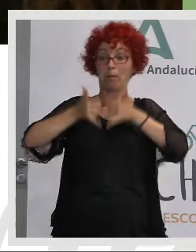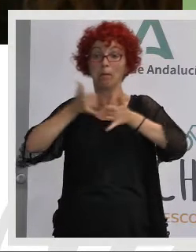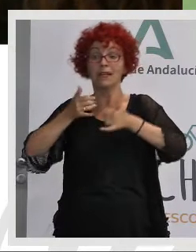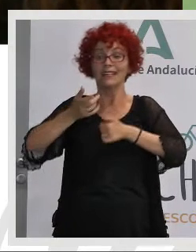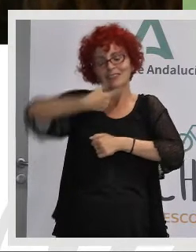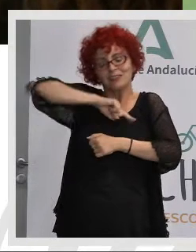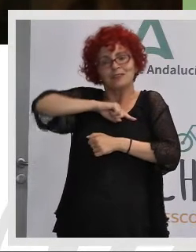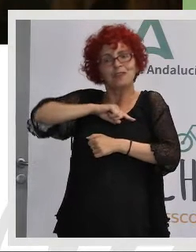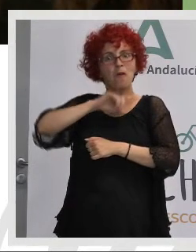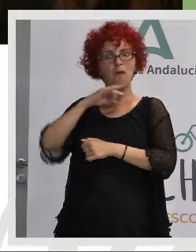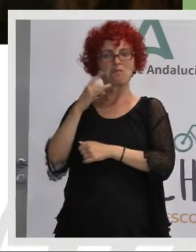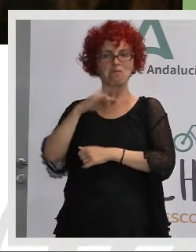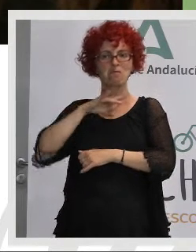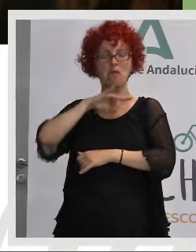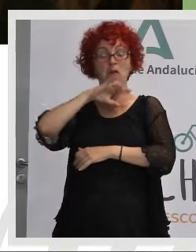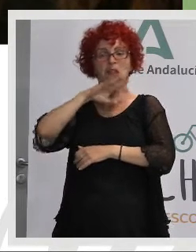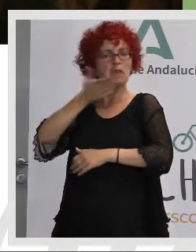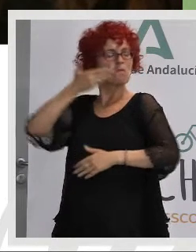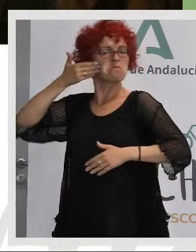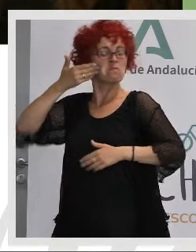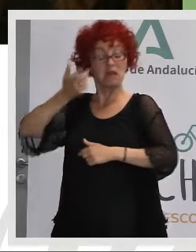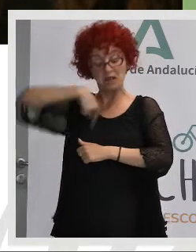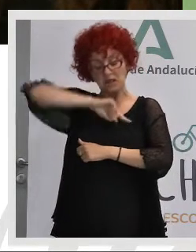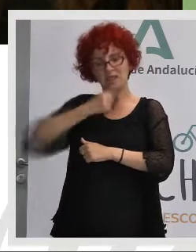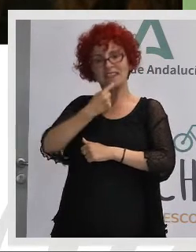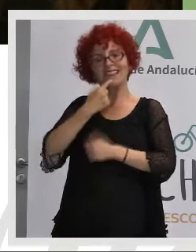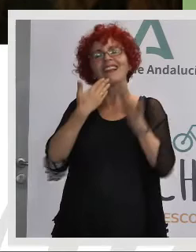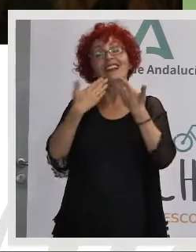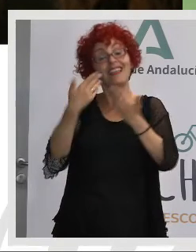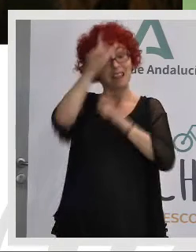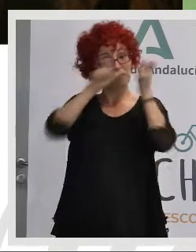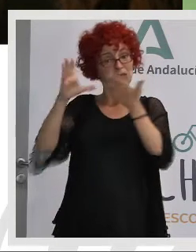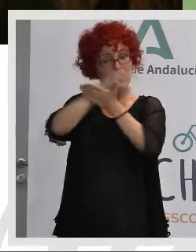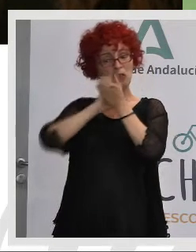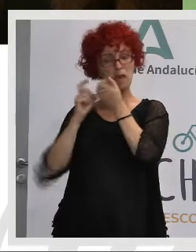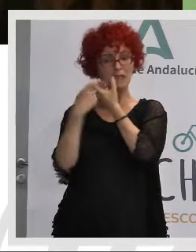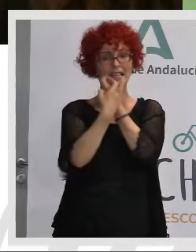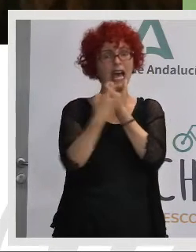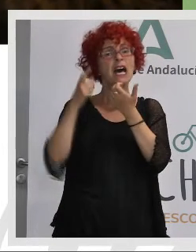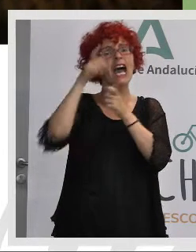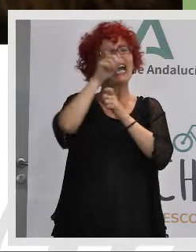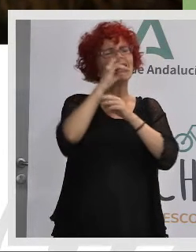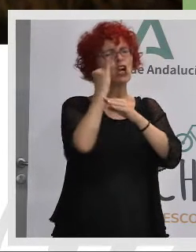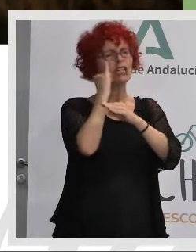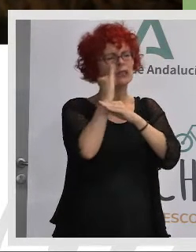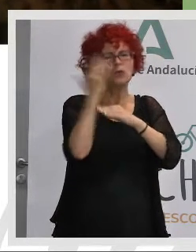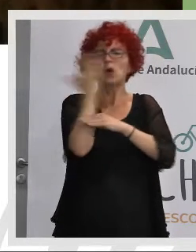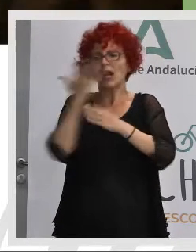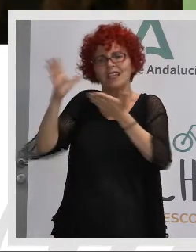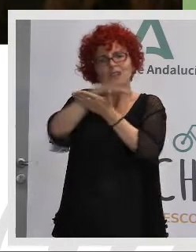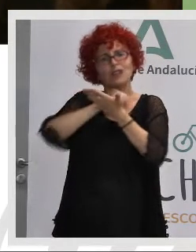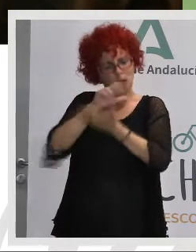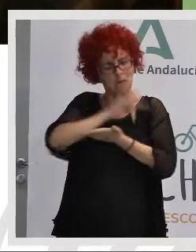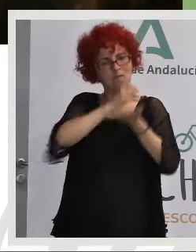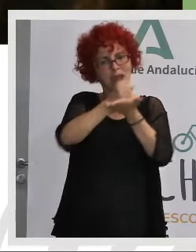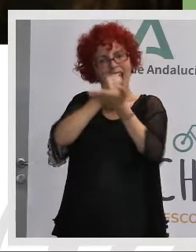valores. Así que sin más, agradecer la participación, felicitar a los premiados y agradecer una vez más